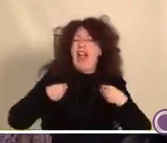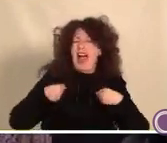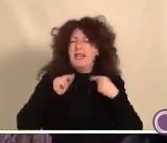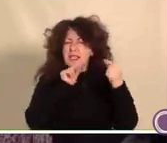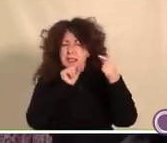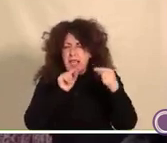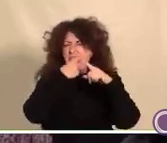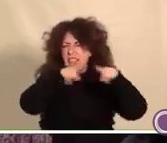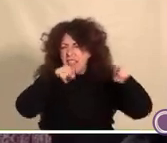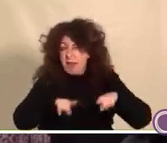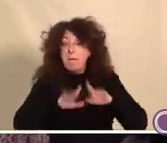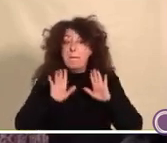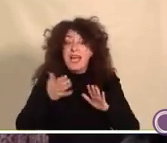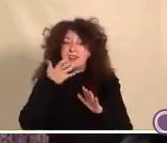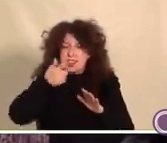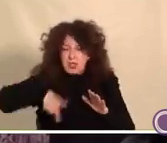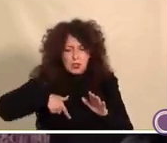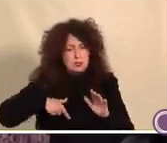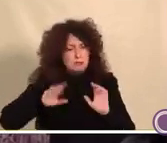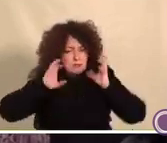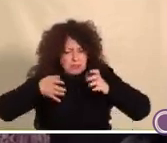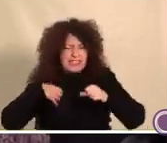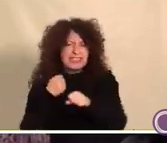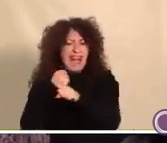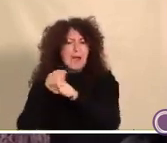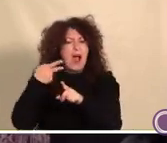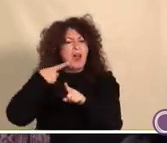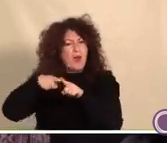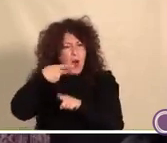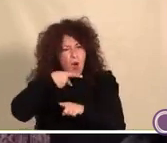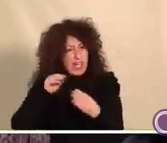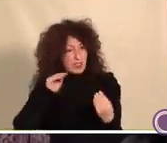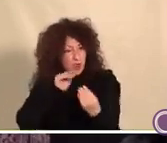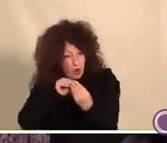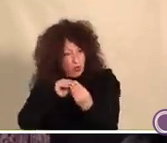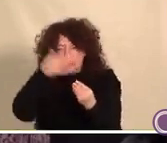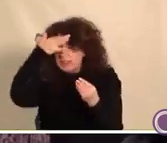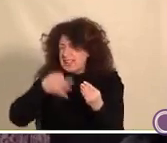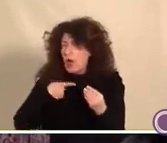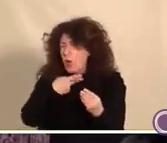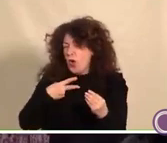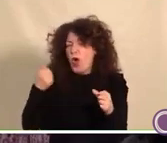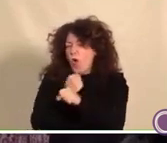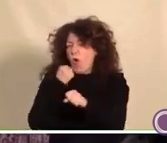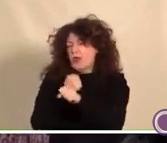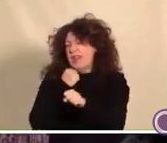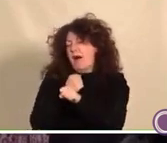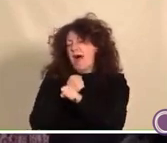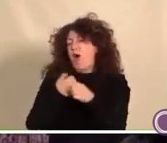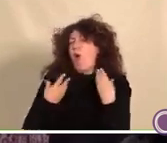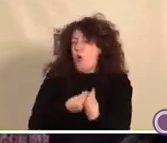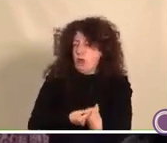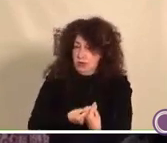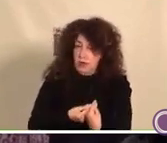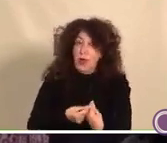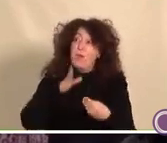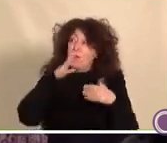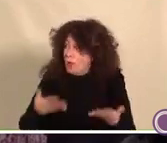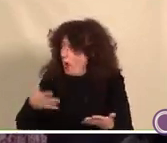a trabajar sobre aquello que tenemos en común seguro nos vamos a pasar toda la vida trabajando juntas por eso estamos trabajando